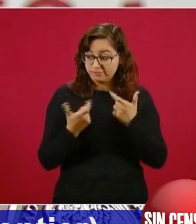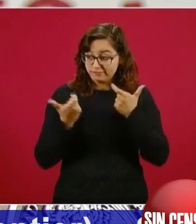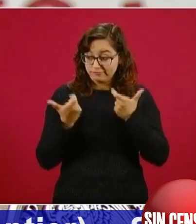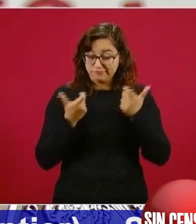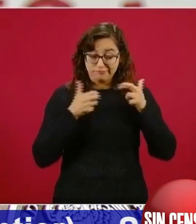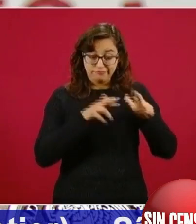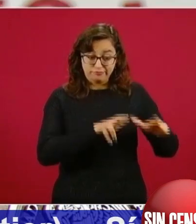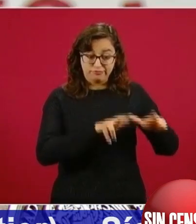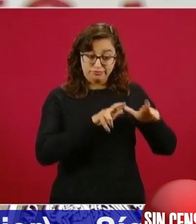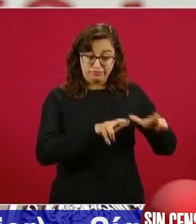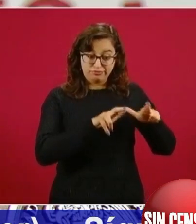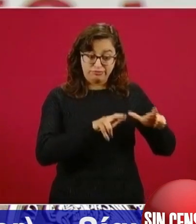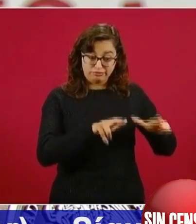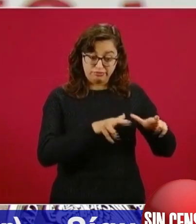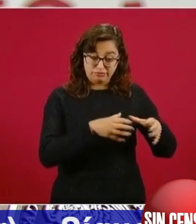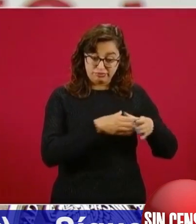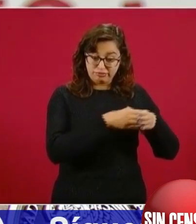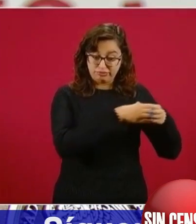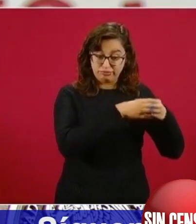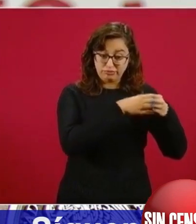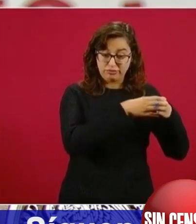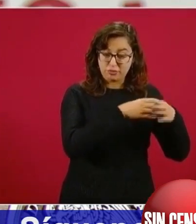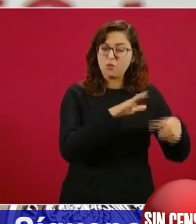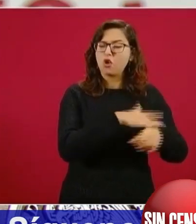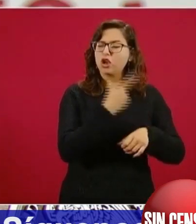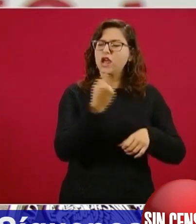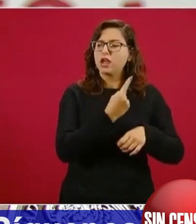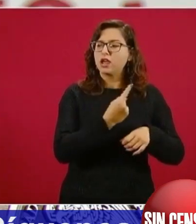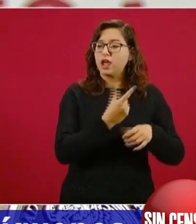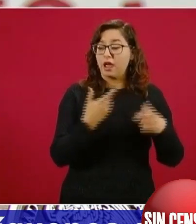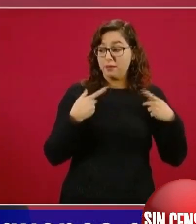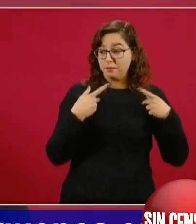era porque se explotaba al trabajador